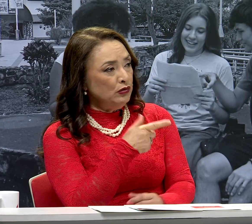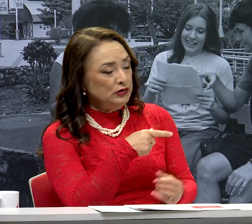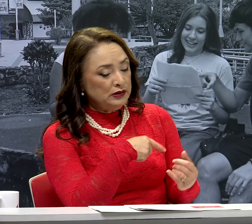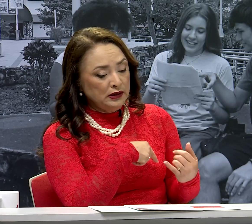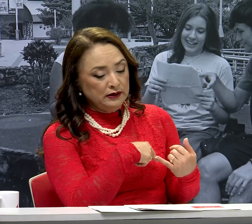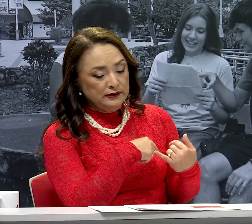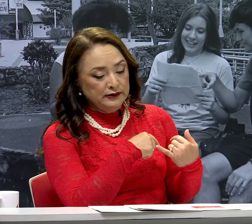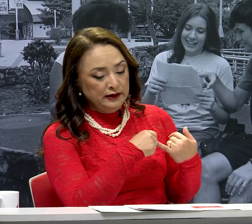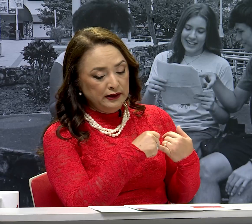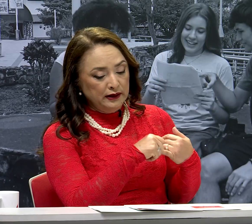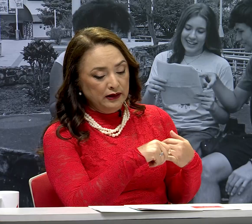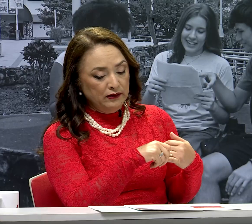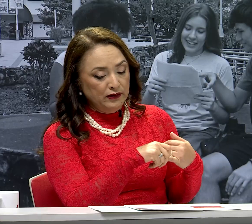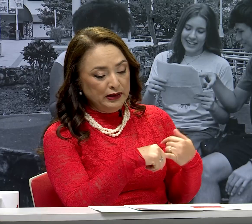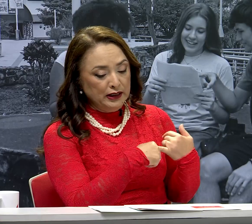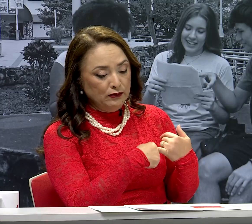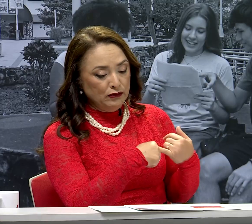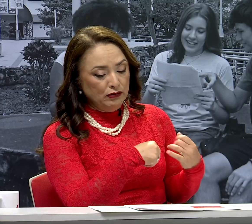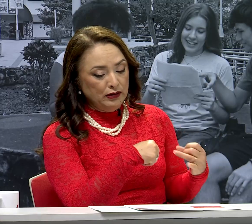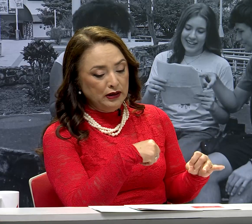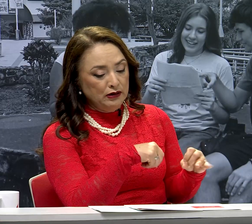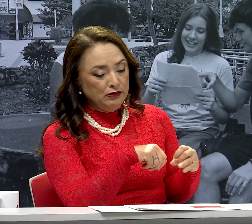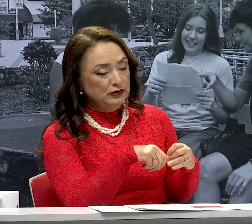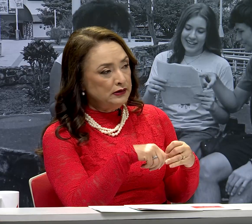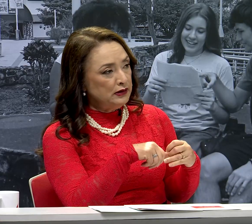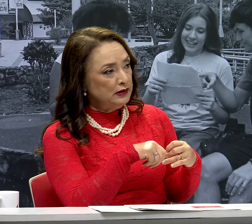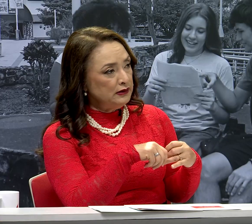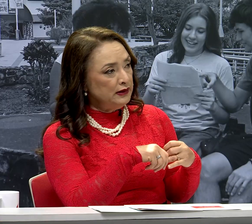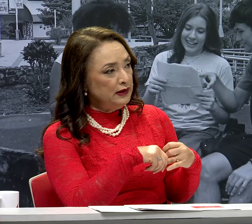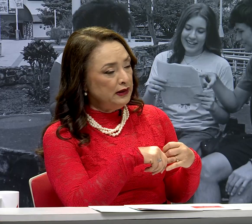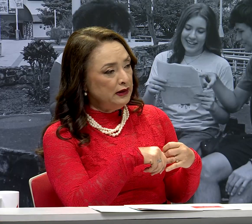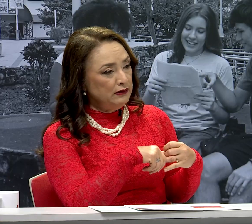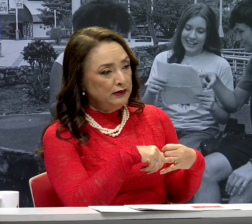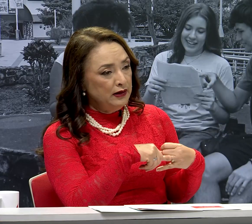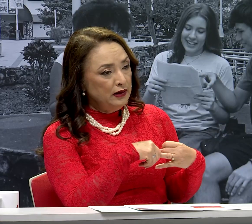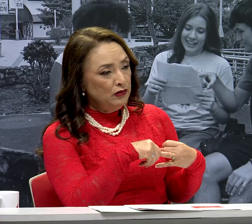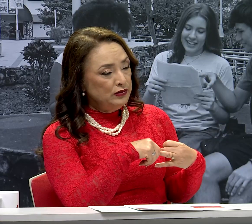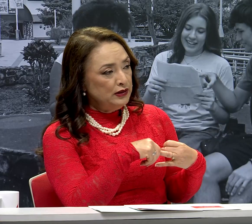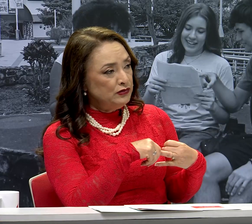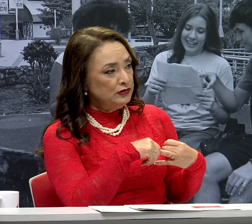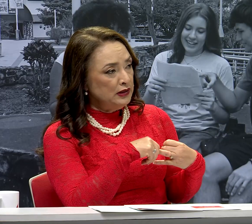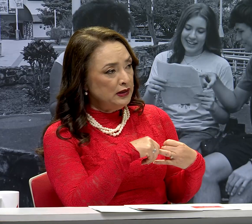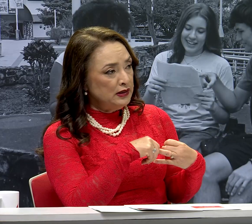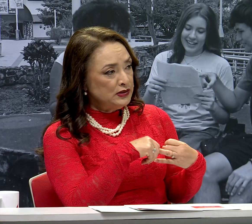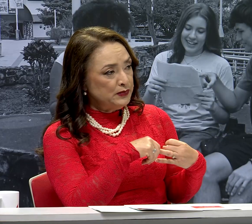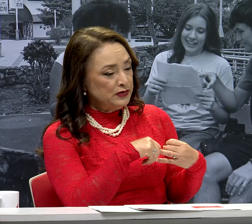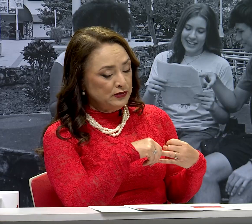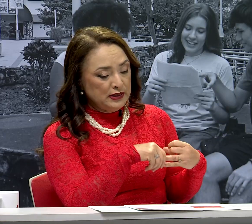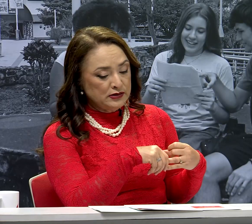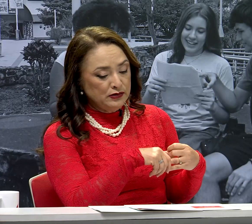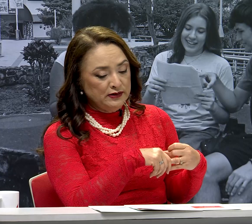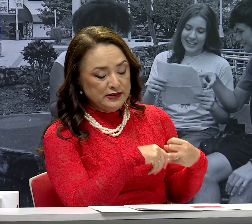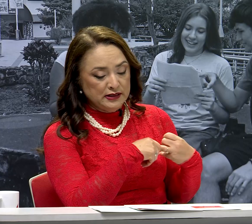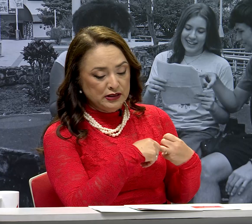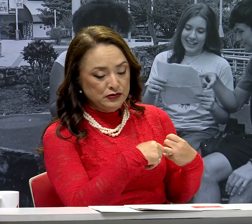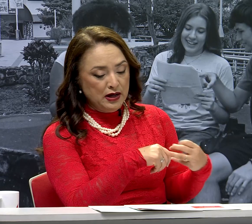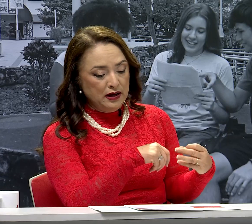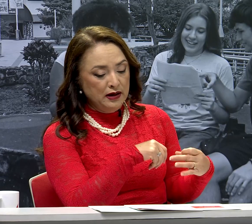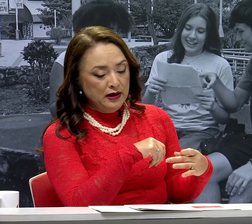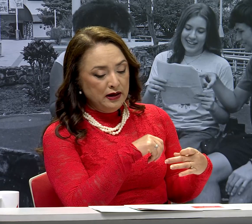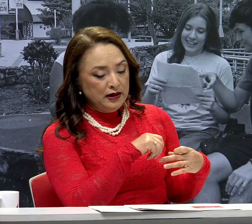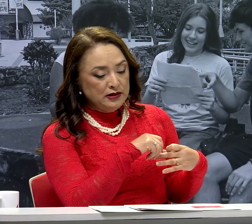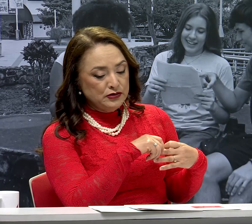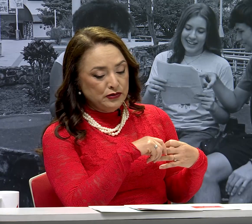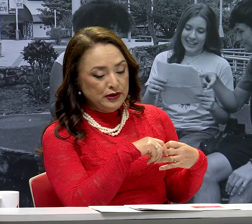en contra del feminismo, en contra del los derechos de las personas con diversidad